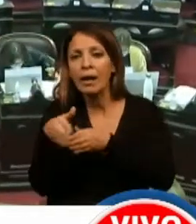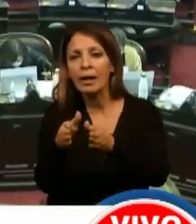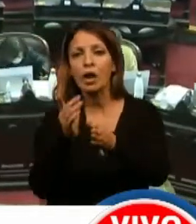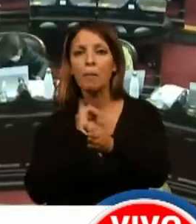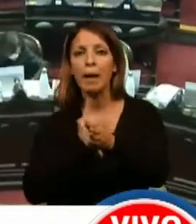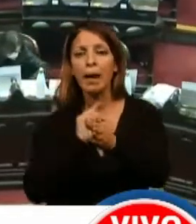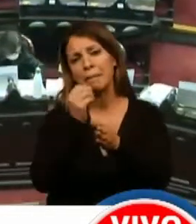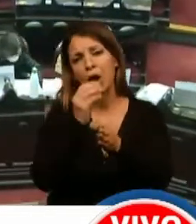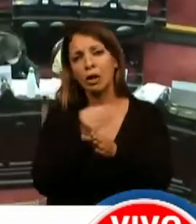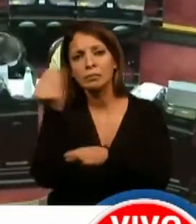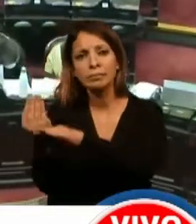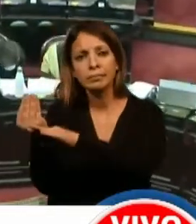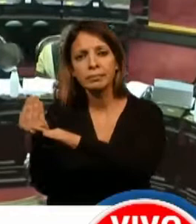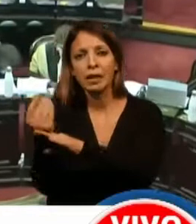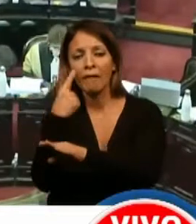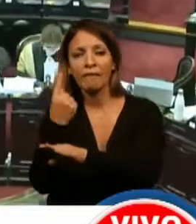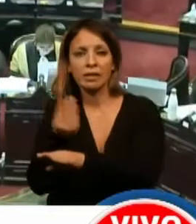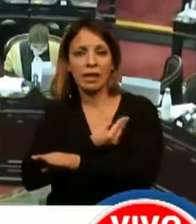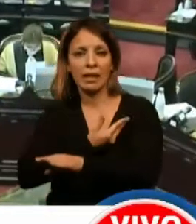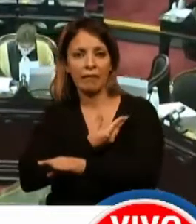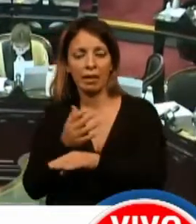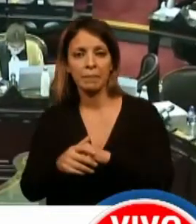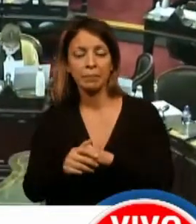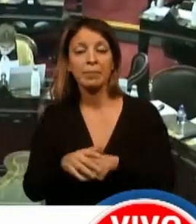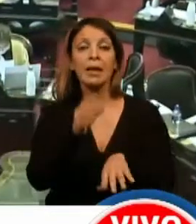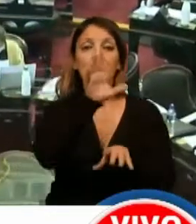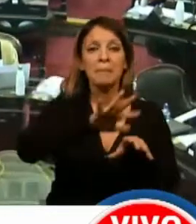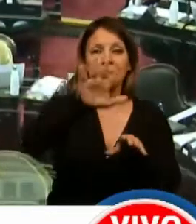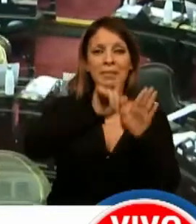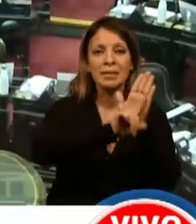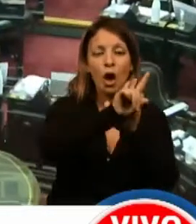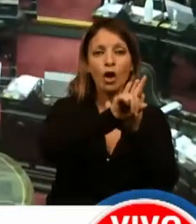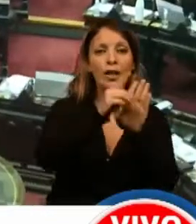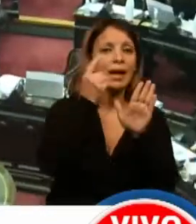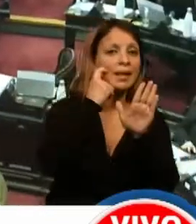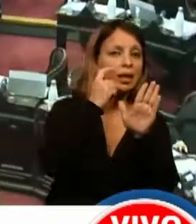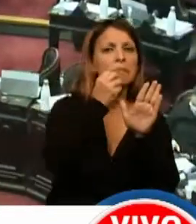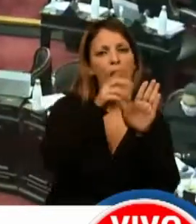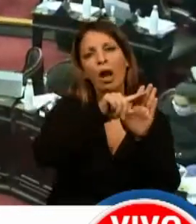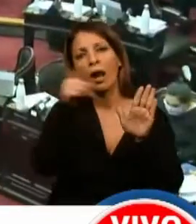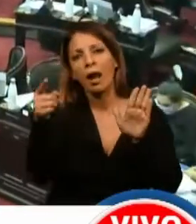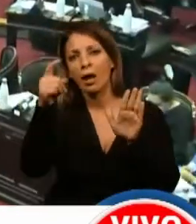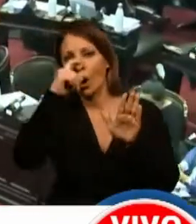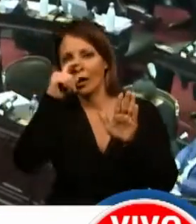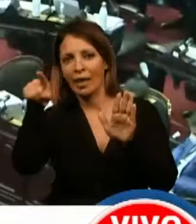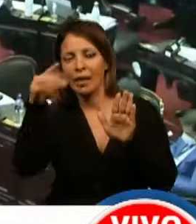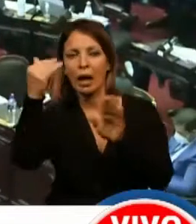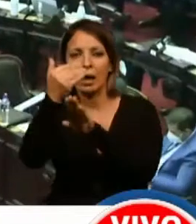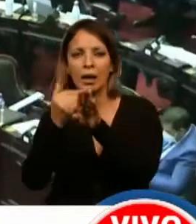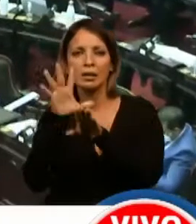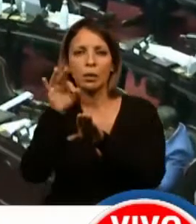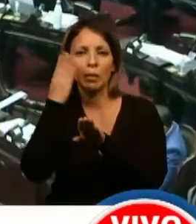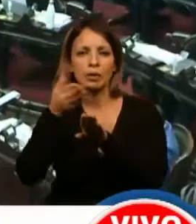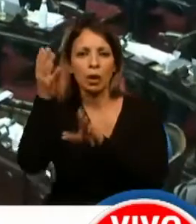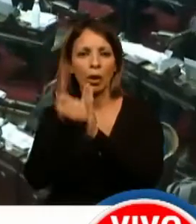a vivir, en todo caso, a Santa Fe. Y los entrerrianos del norte van a tener que ir a vivir a Corrientes, que tienen la mitad del costo de la energía. Así que por